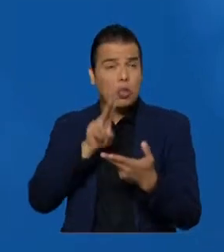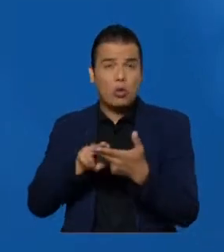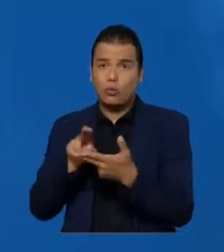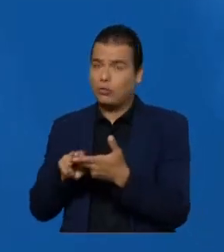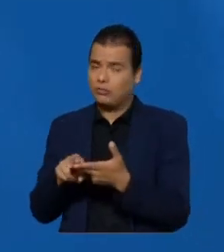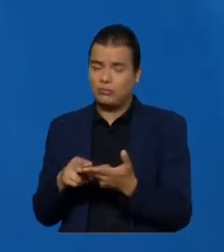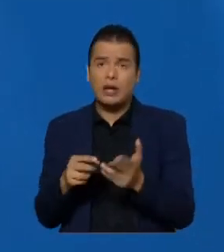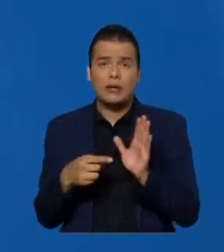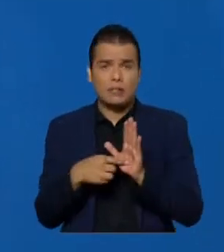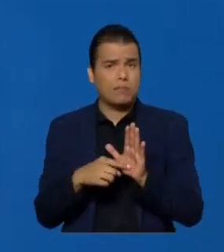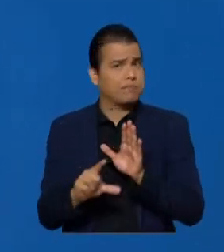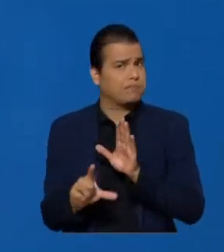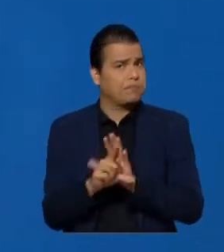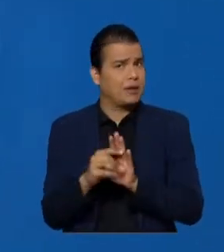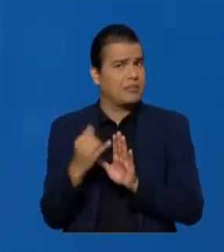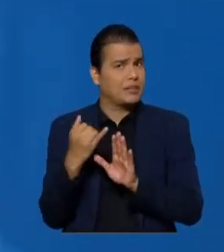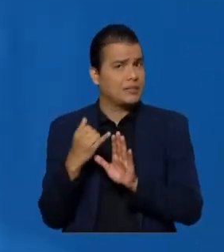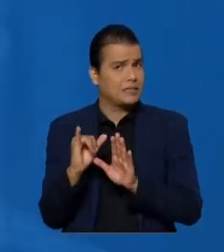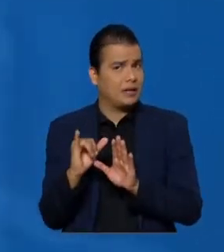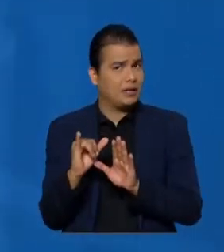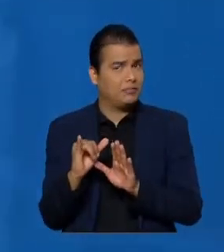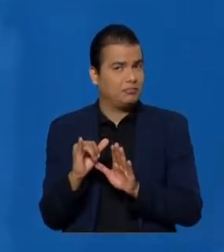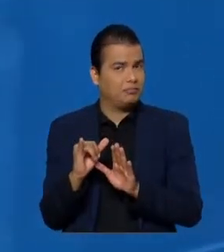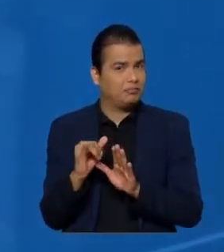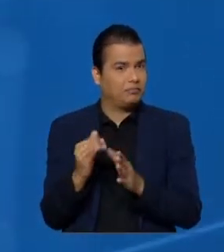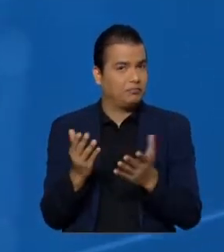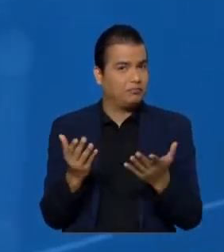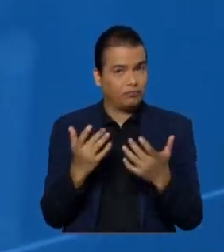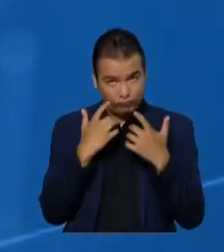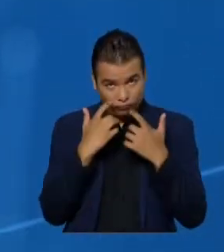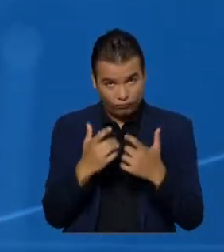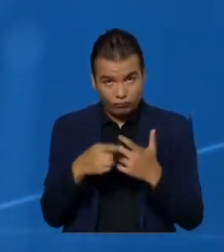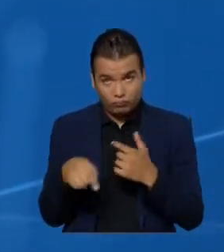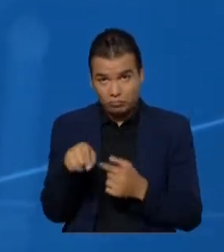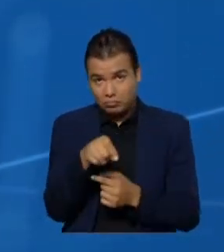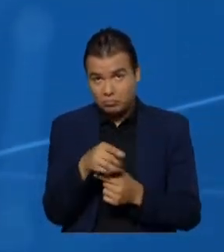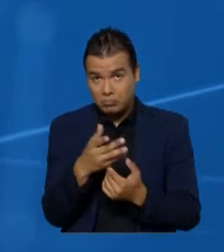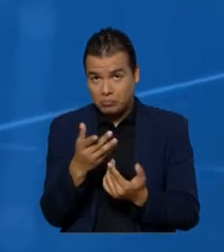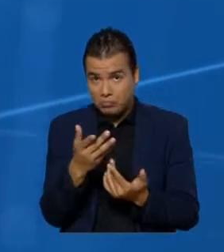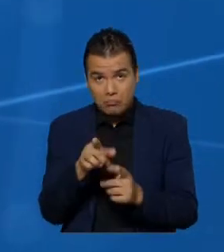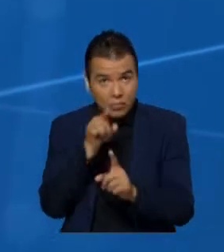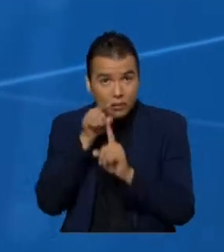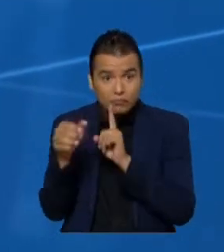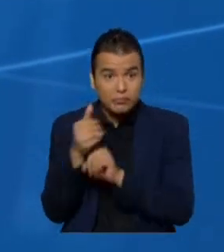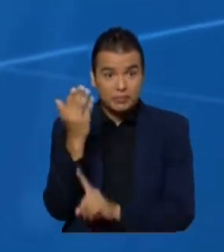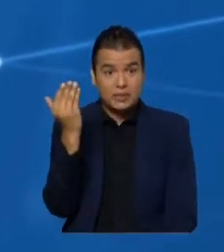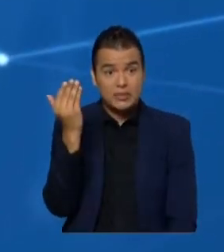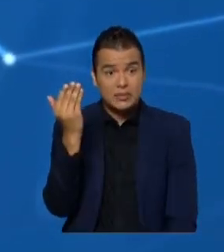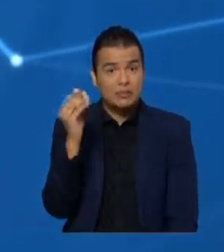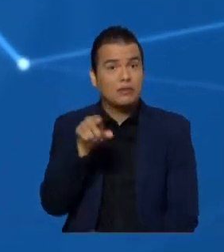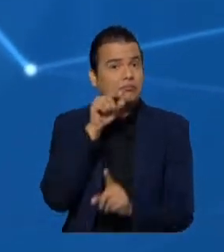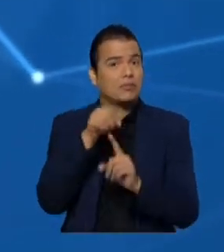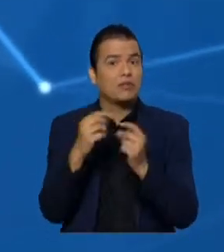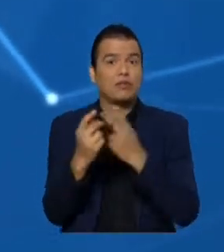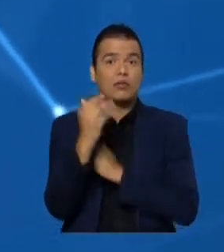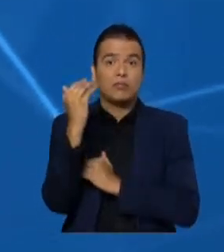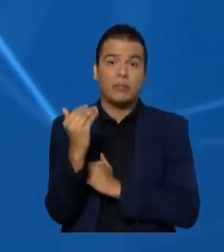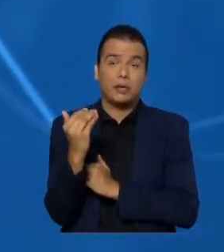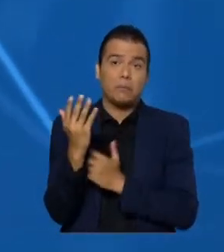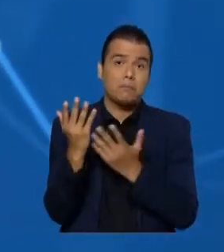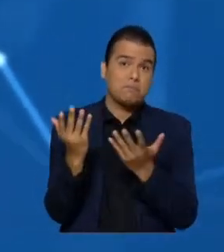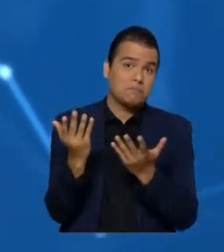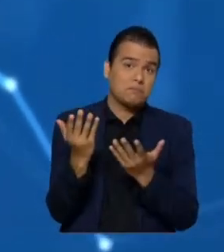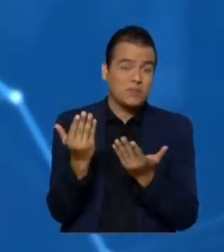que ya existe hace ya varios años. Lo que importa realmente es si cumple o no el objetivo. Subsecretario de Movilidad, Edwin Candelo,